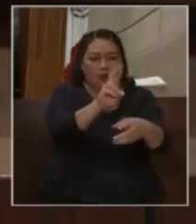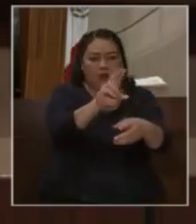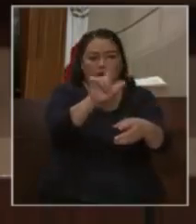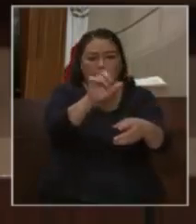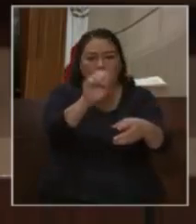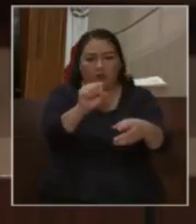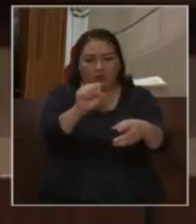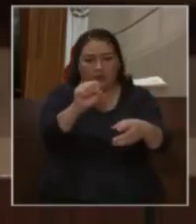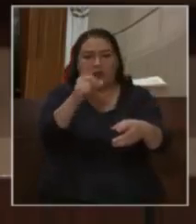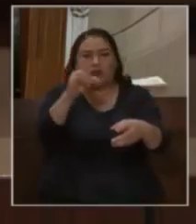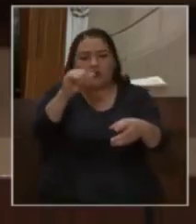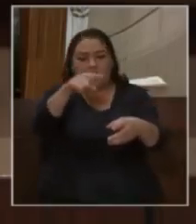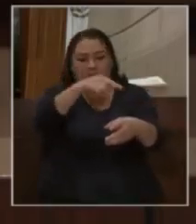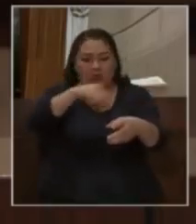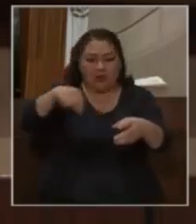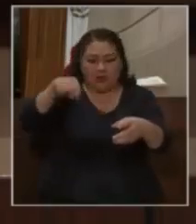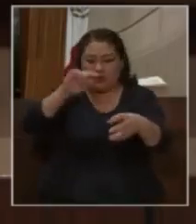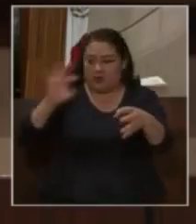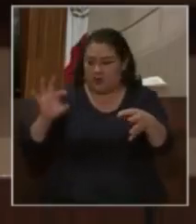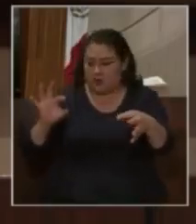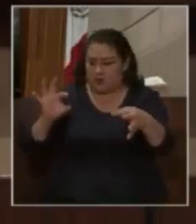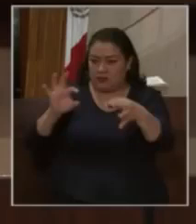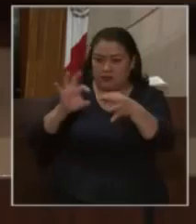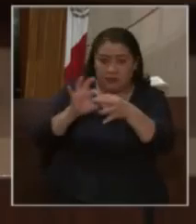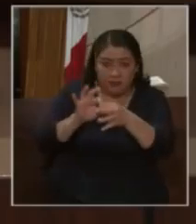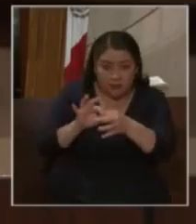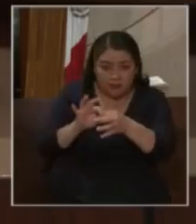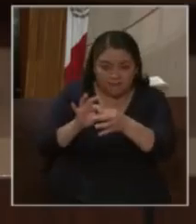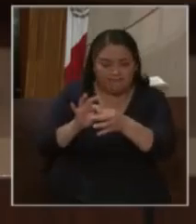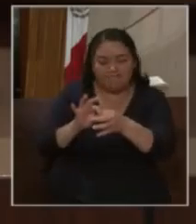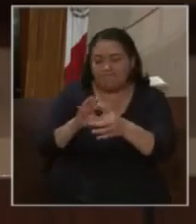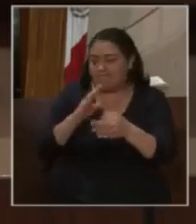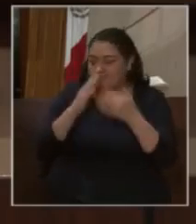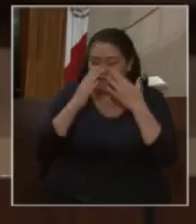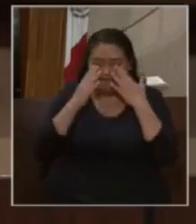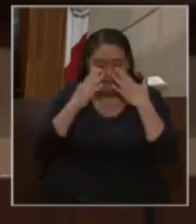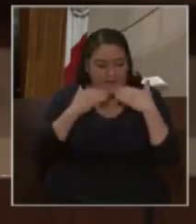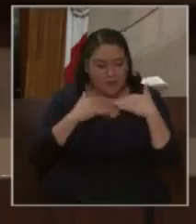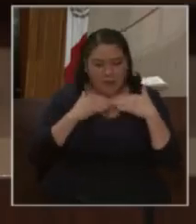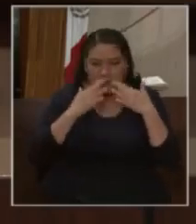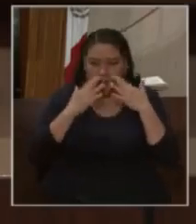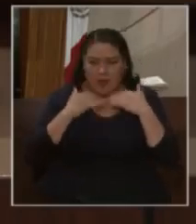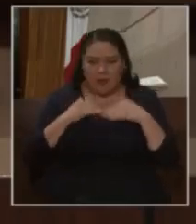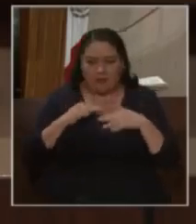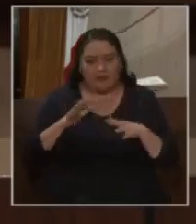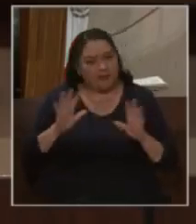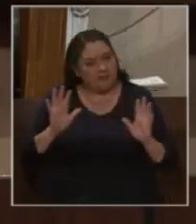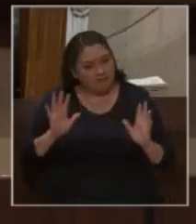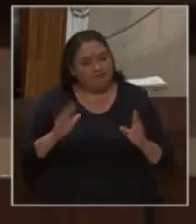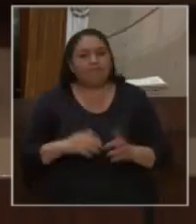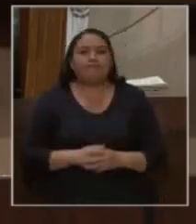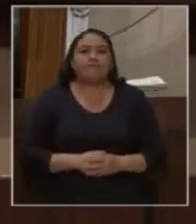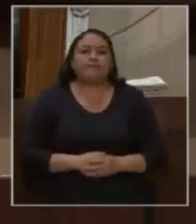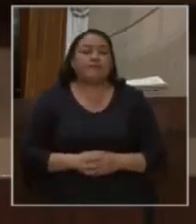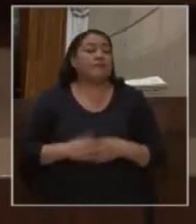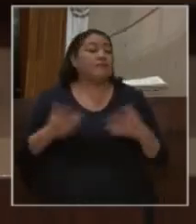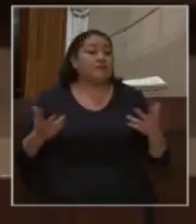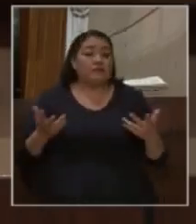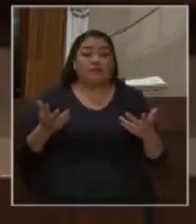no quedó de manera alguna acreditada más allá de toda duda razonable. En el